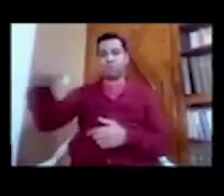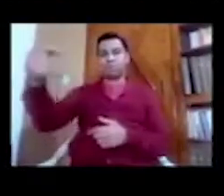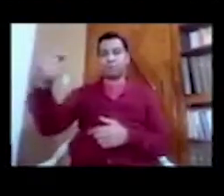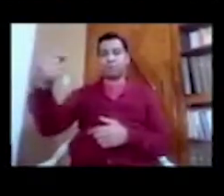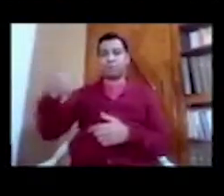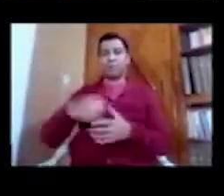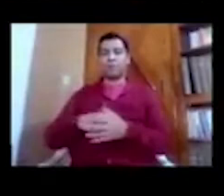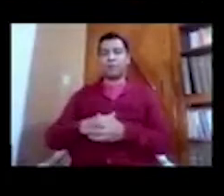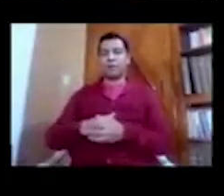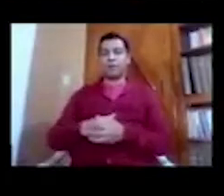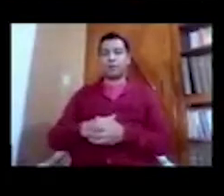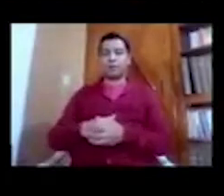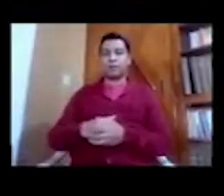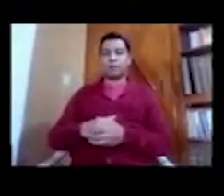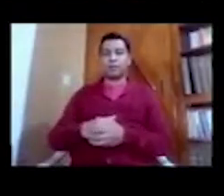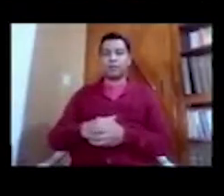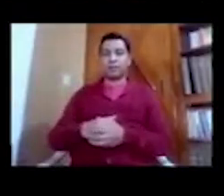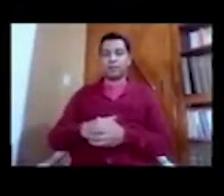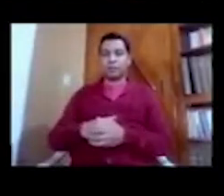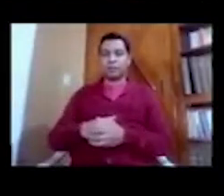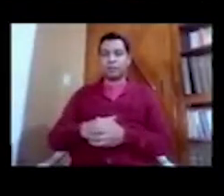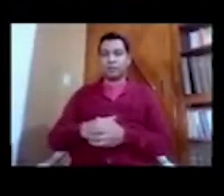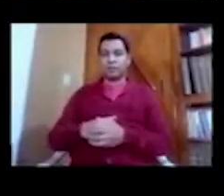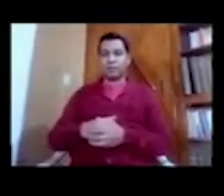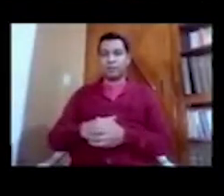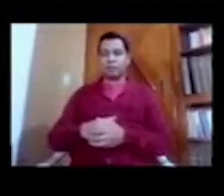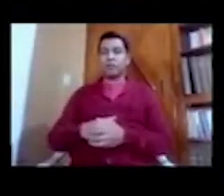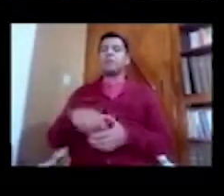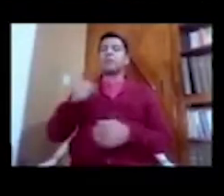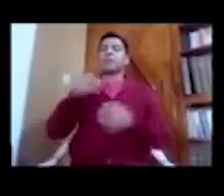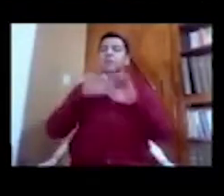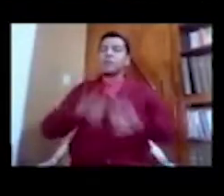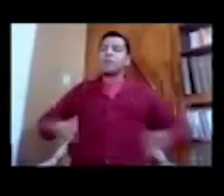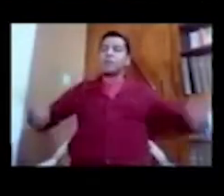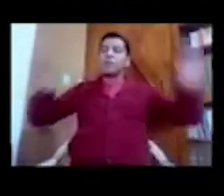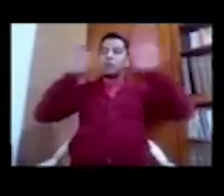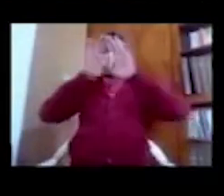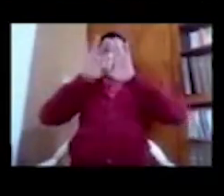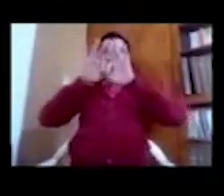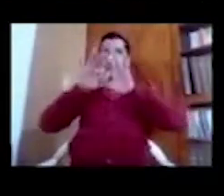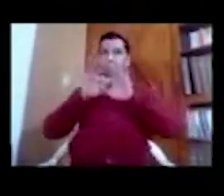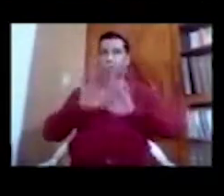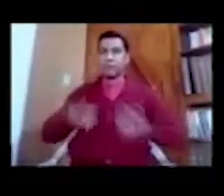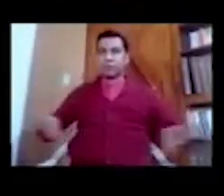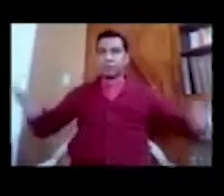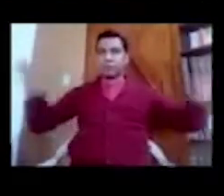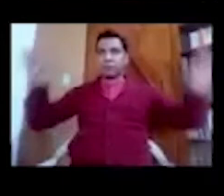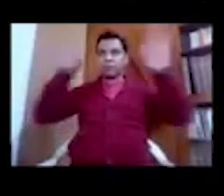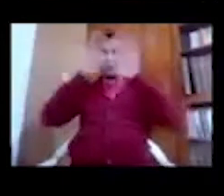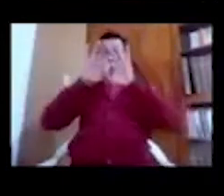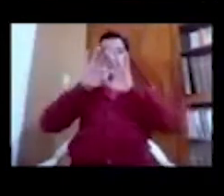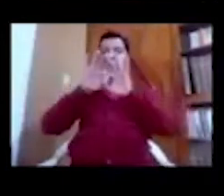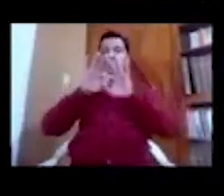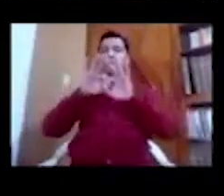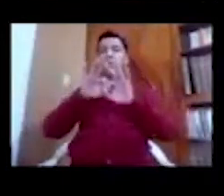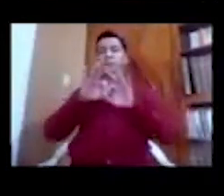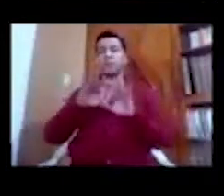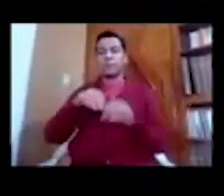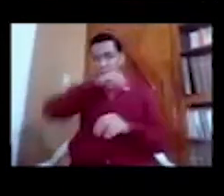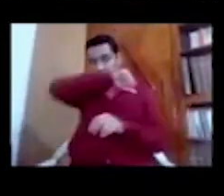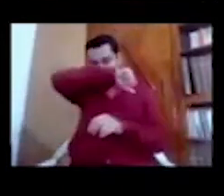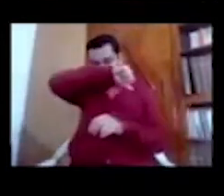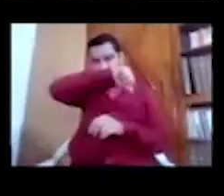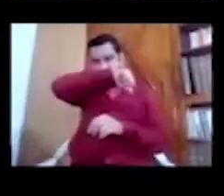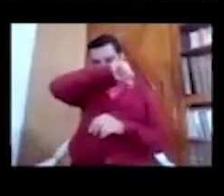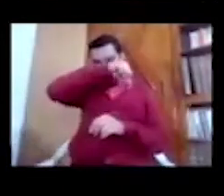más importantes de los mexicatenochcas? Ya nos dijiste que los aliados pues se acaban conjuntando con la Triple